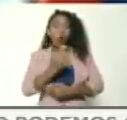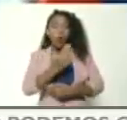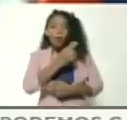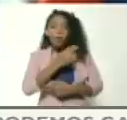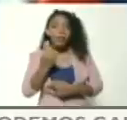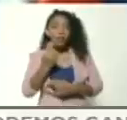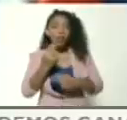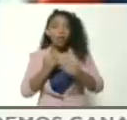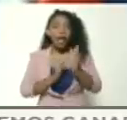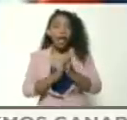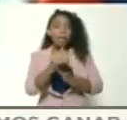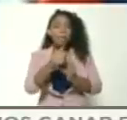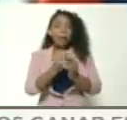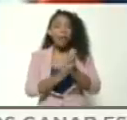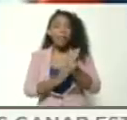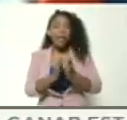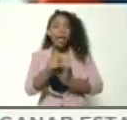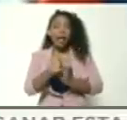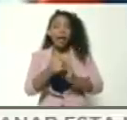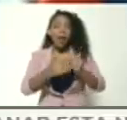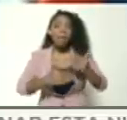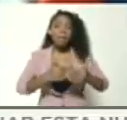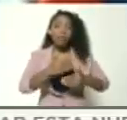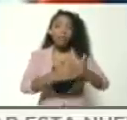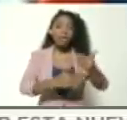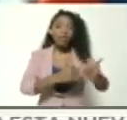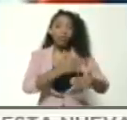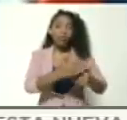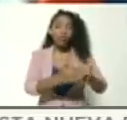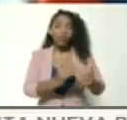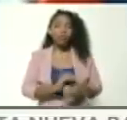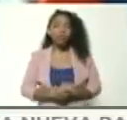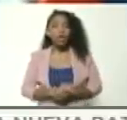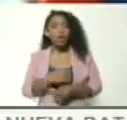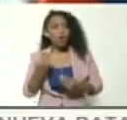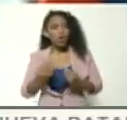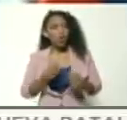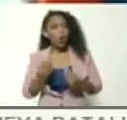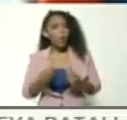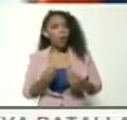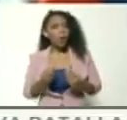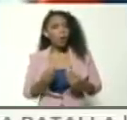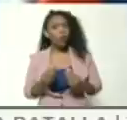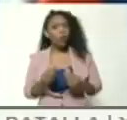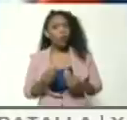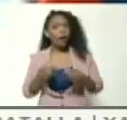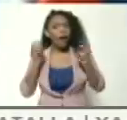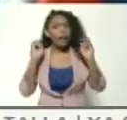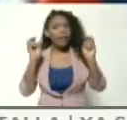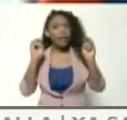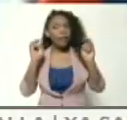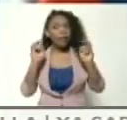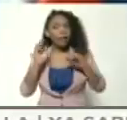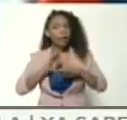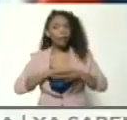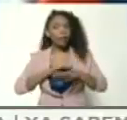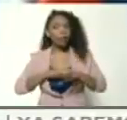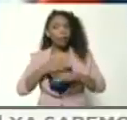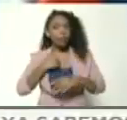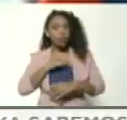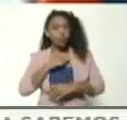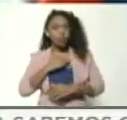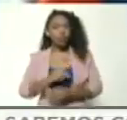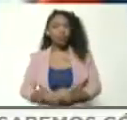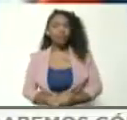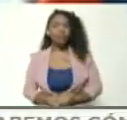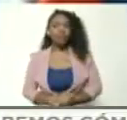de emprender dichos procedimientos, como es el caso que nos ocupa.